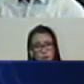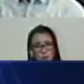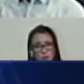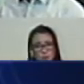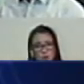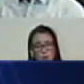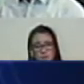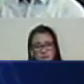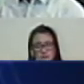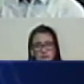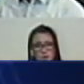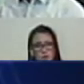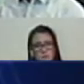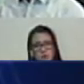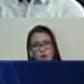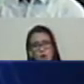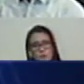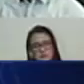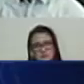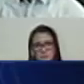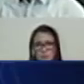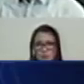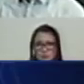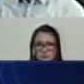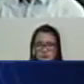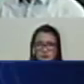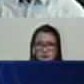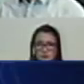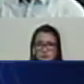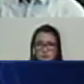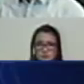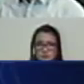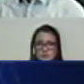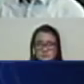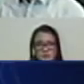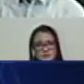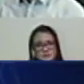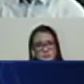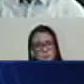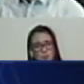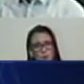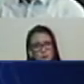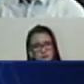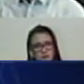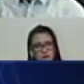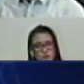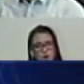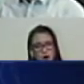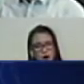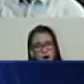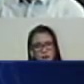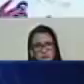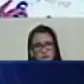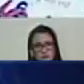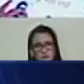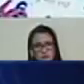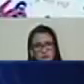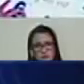Chile. Chile es uno de los dos países del continente, junto a Colombia, que ostenta las más